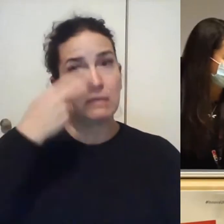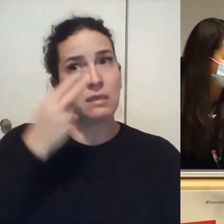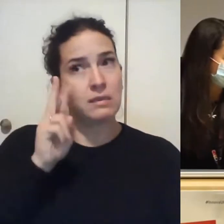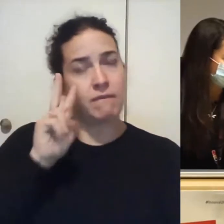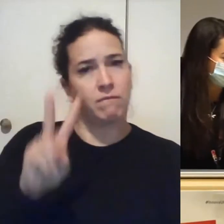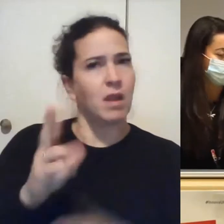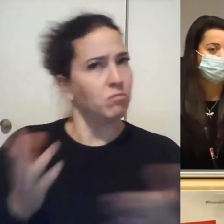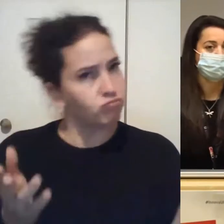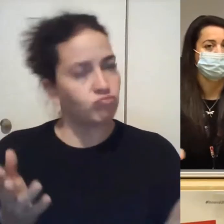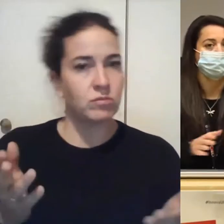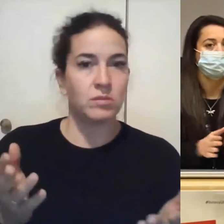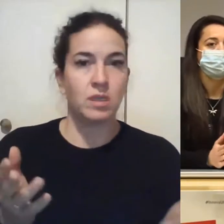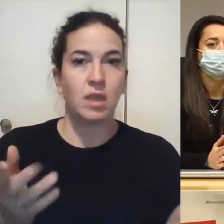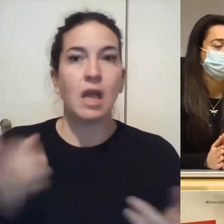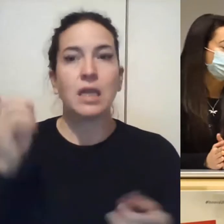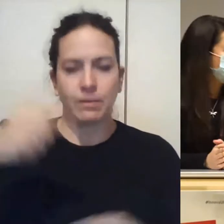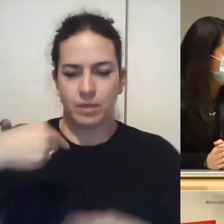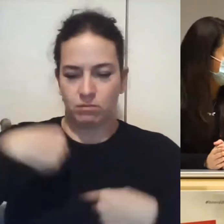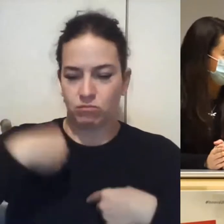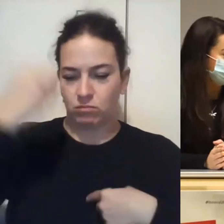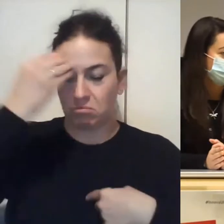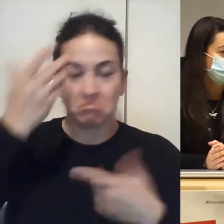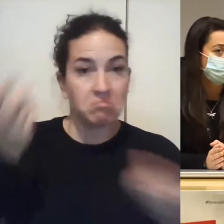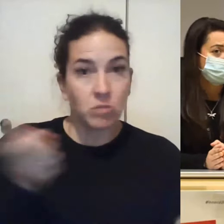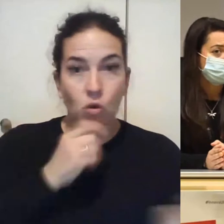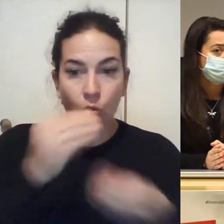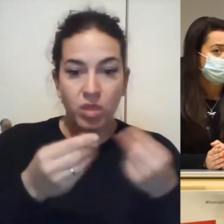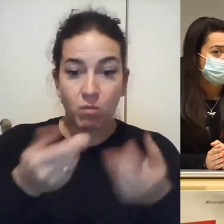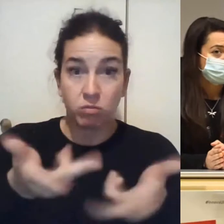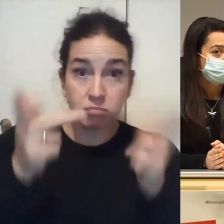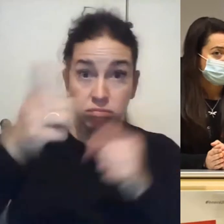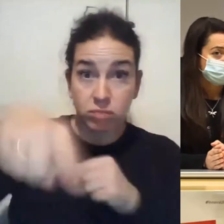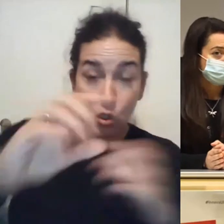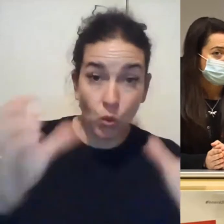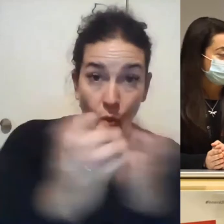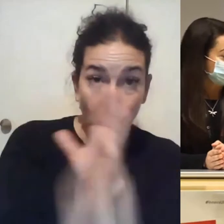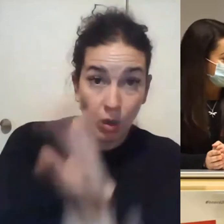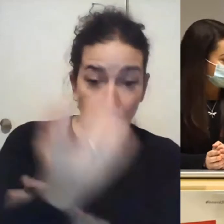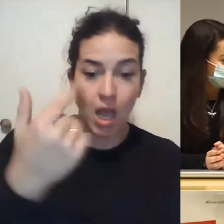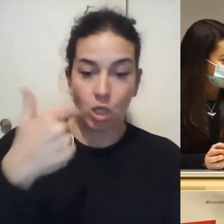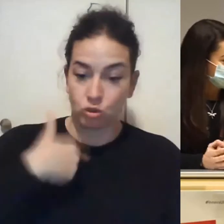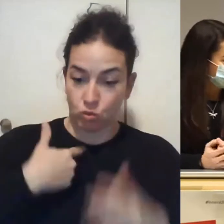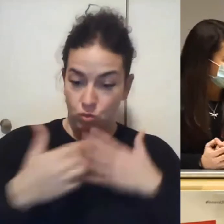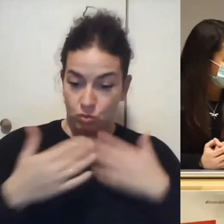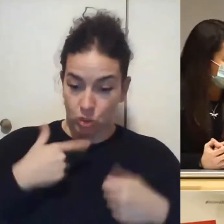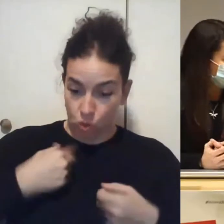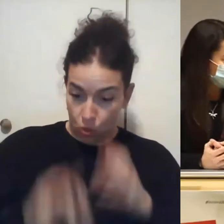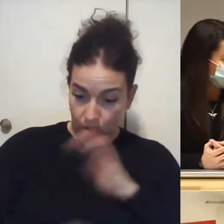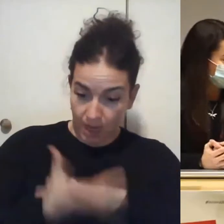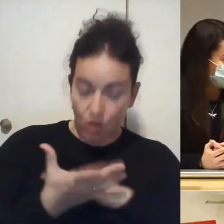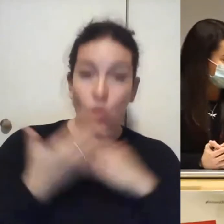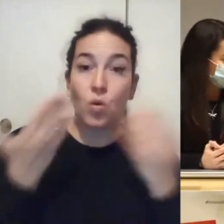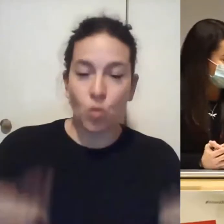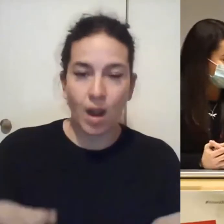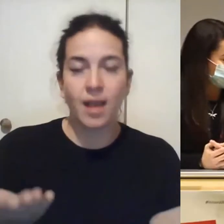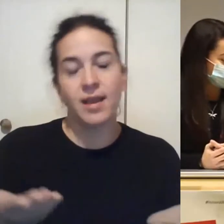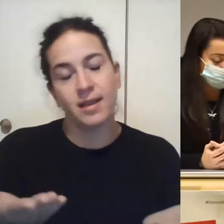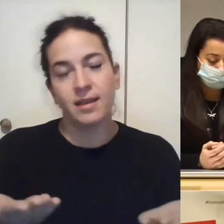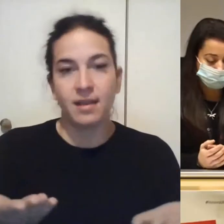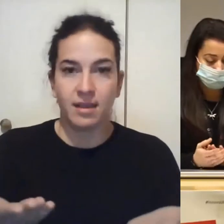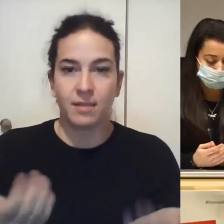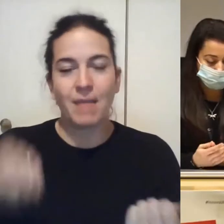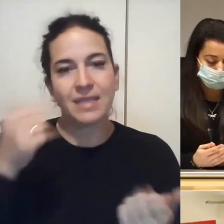pensar cómo hacemos, si dejamos que creen ellos los equipos, si los creamos nosotros. O sea, luego hay toda una parte ahí